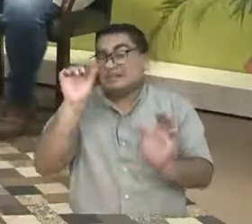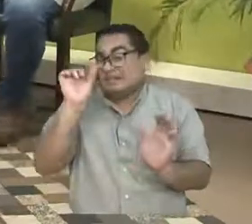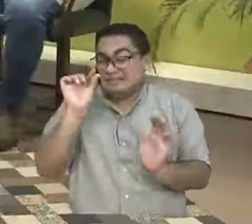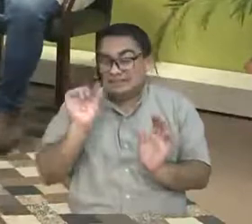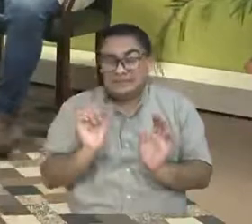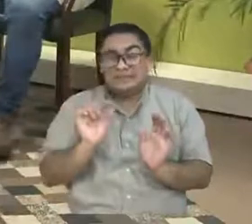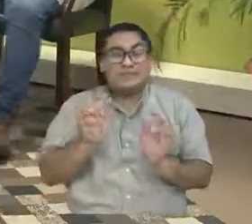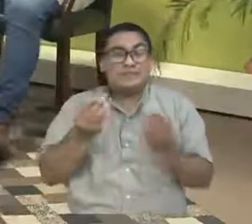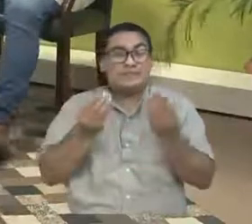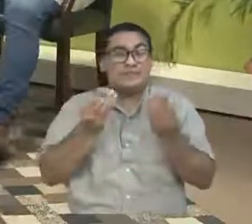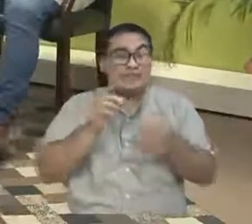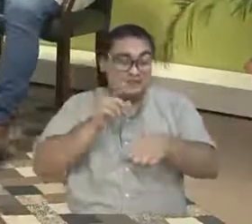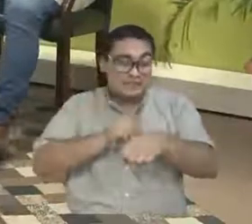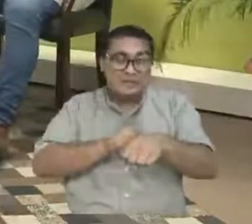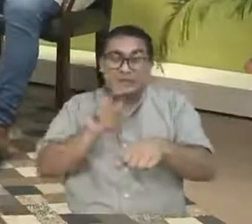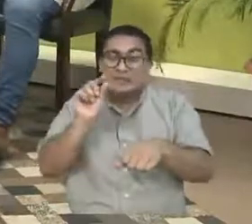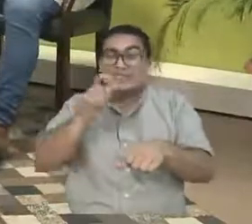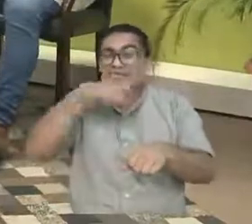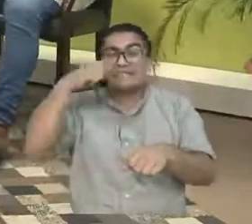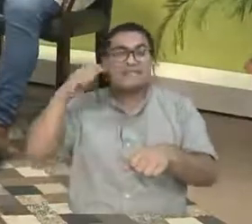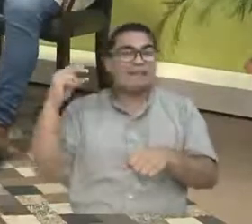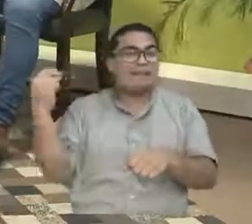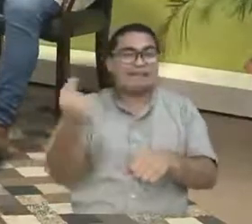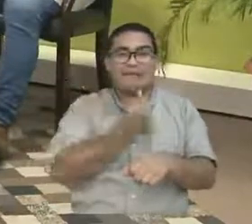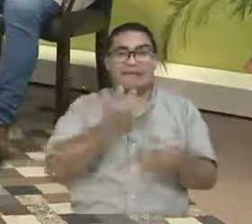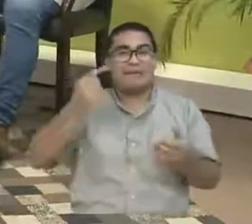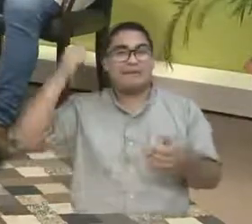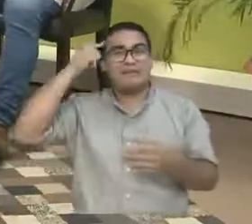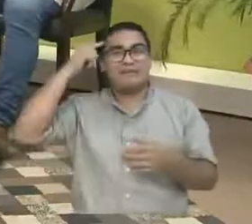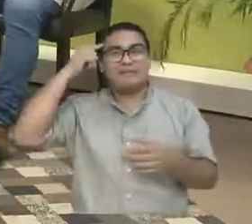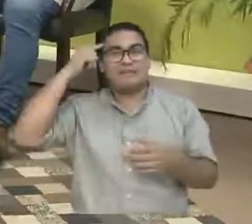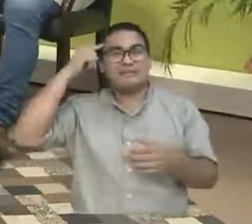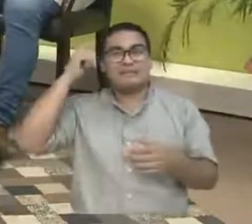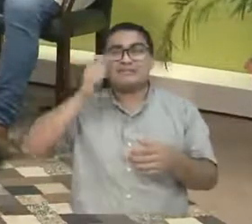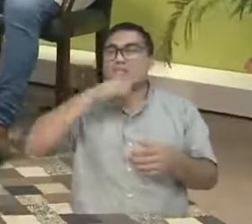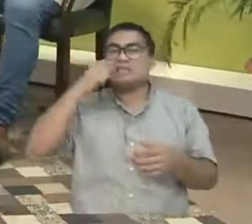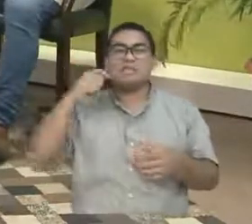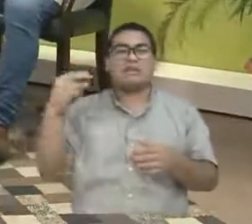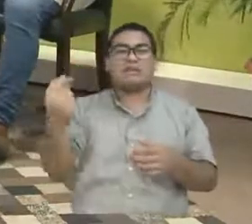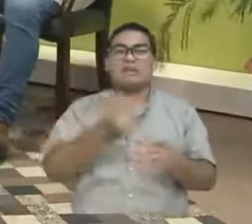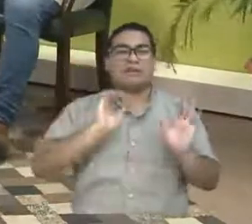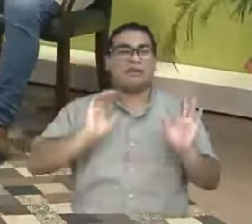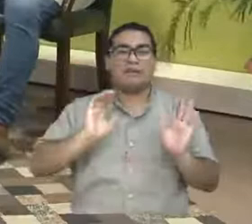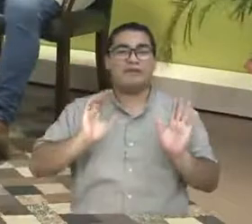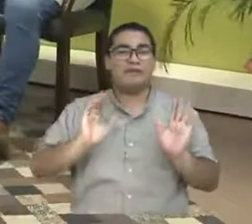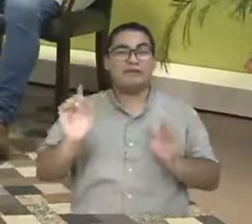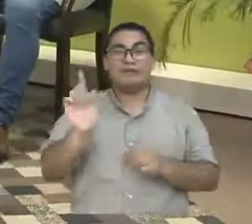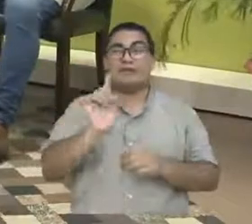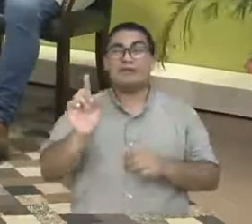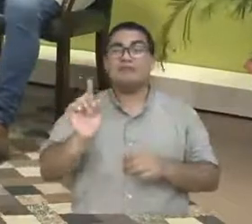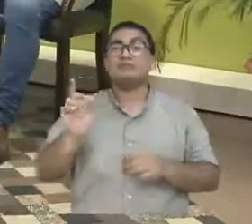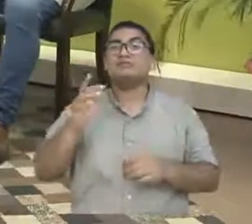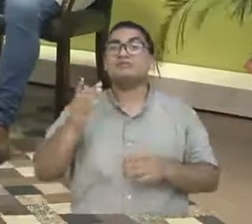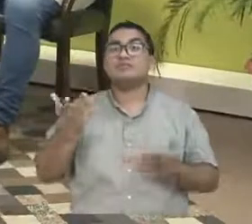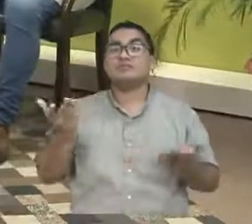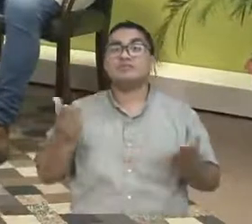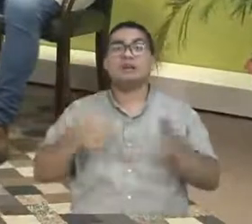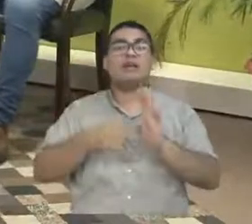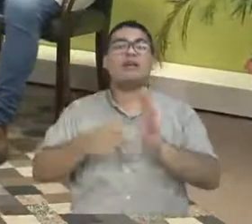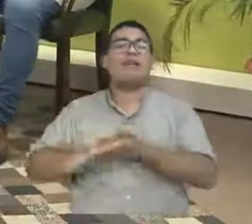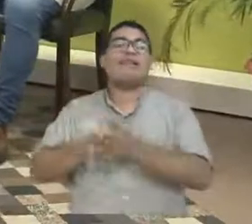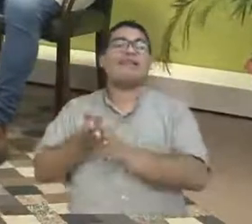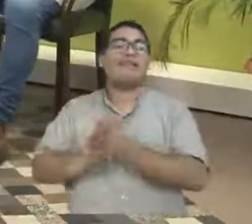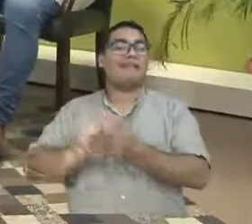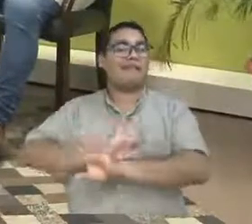mínimo para, por ejemplo, lavarnos los dientes. Creemos que los dientes se lavan en 10 segundos. Solo creemos que las manos también